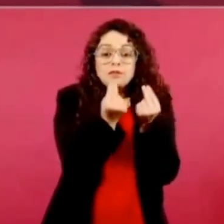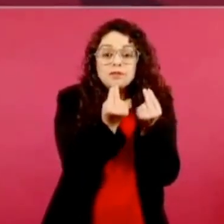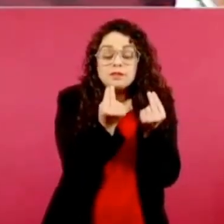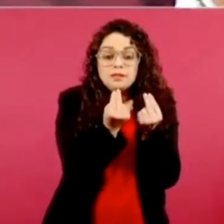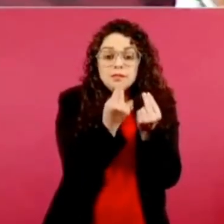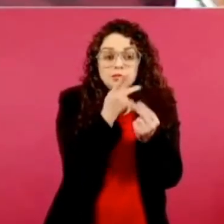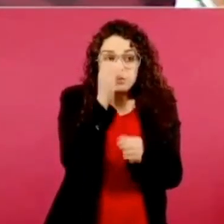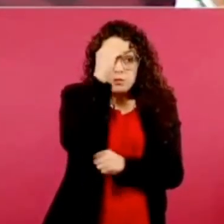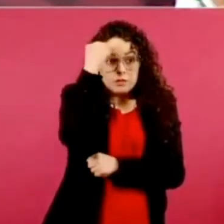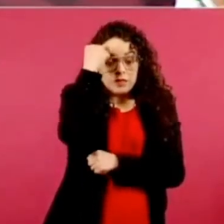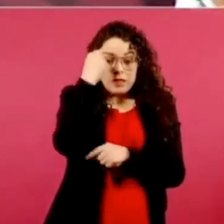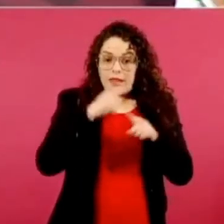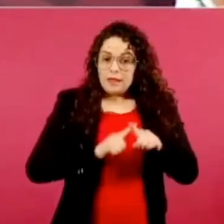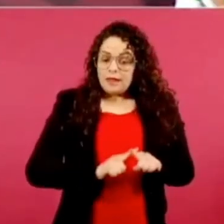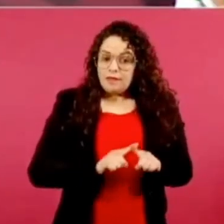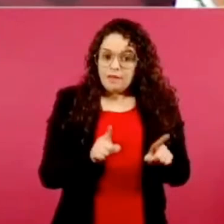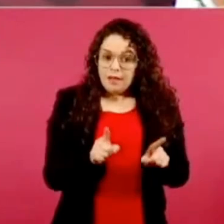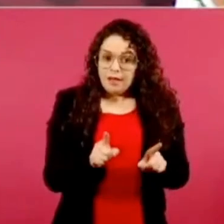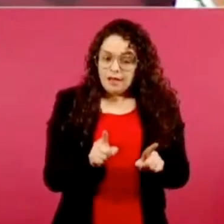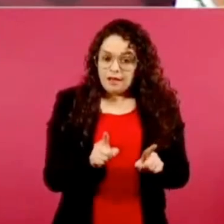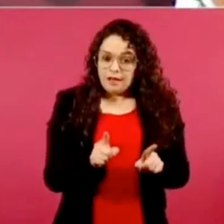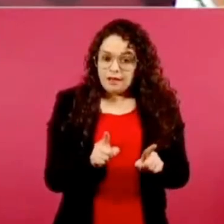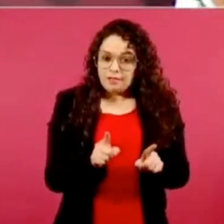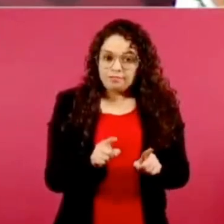es básica.